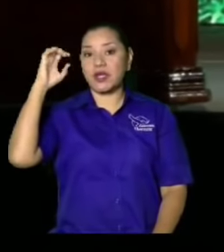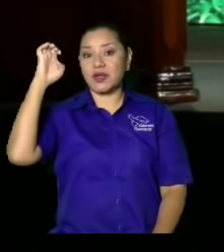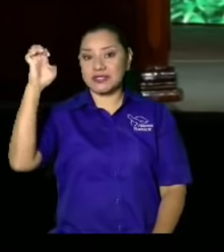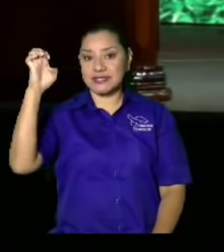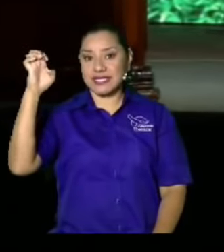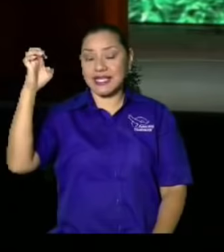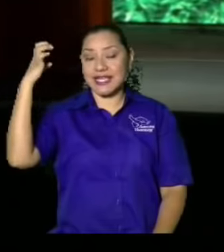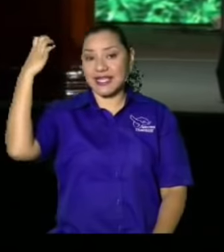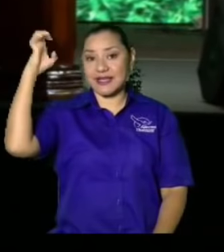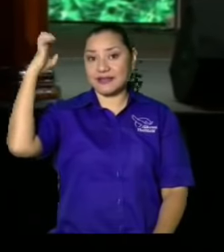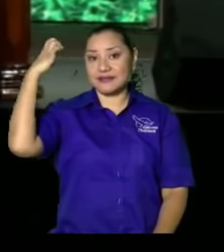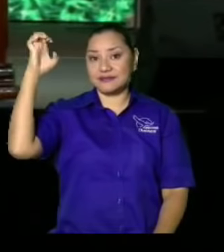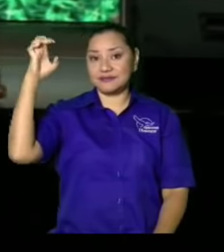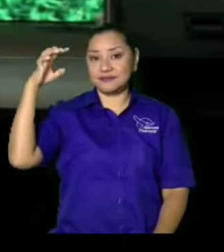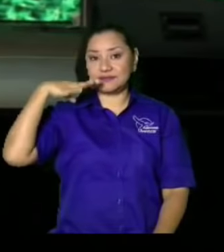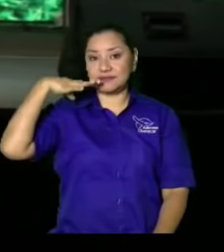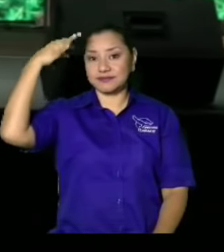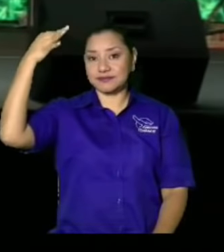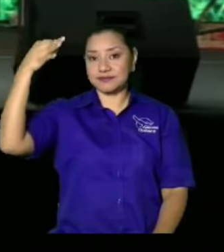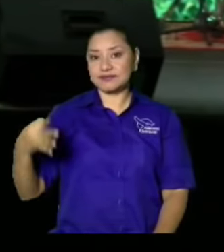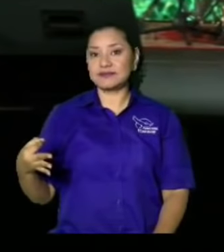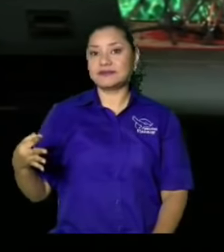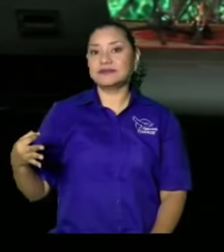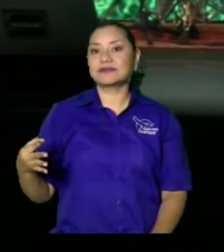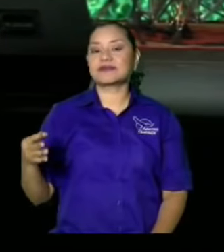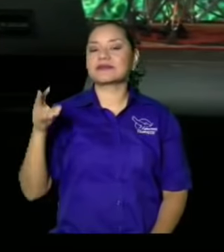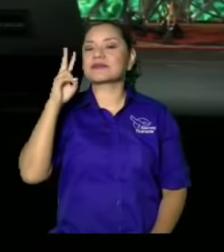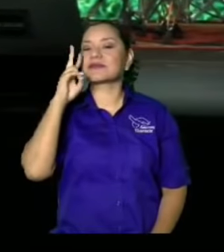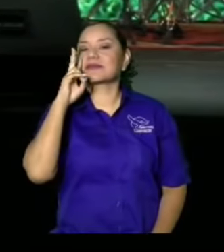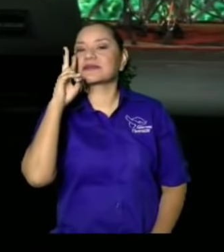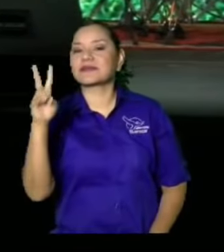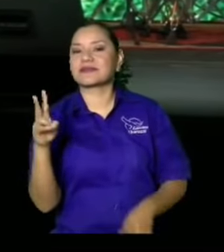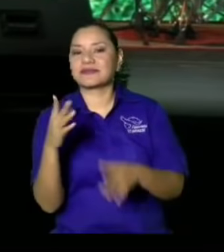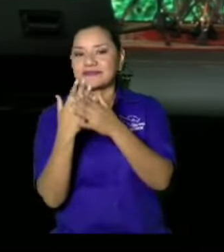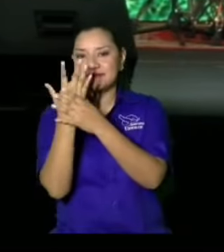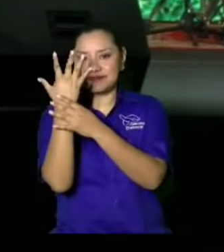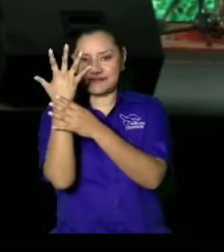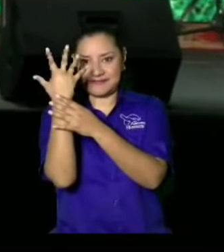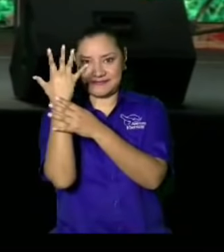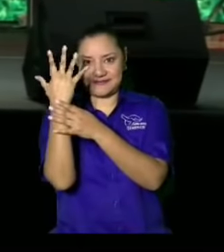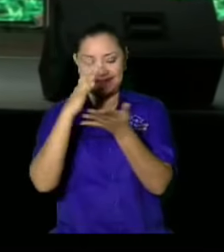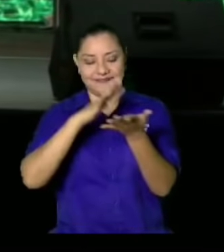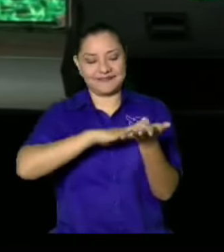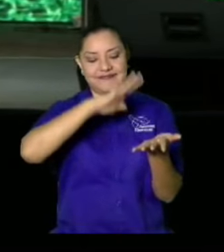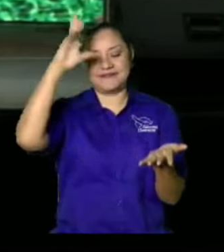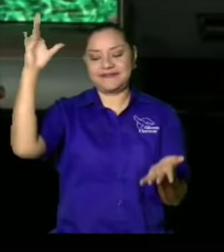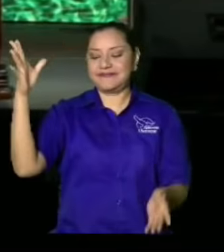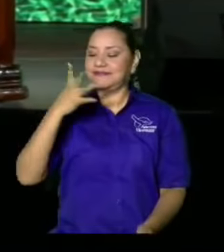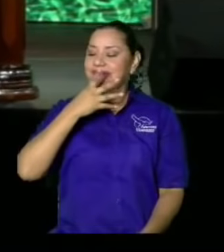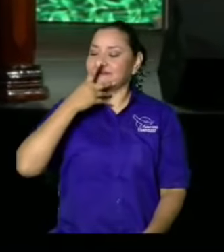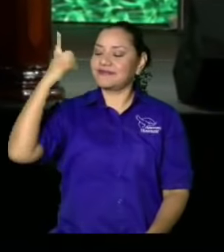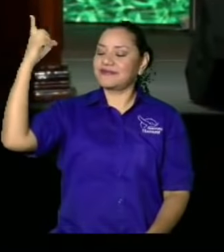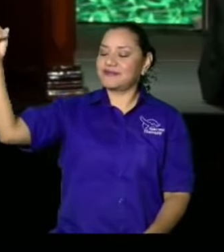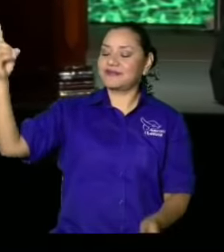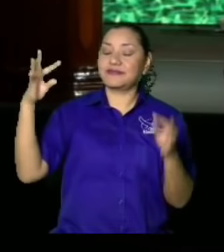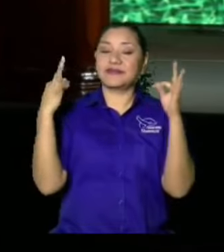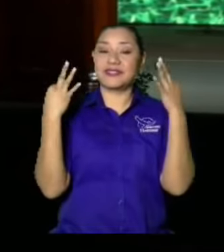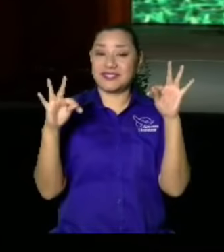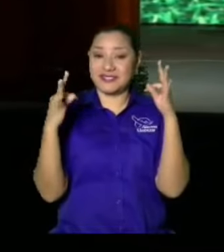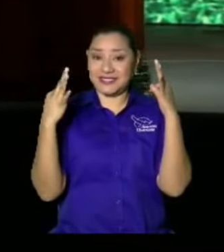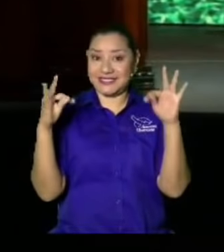una etapa, hermano, donde verdaderamente ha visto la mano gloriosa de Dios. Porque en los tratos de Dios es